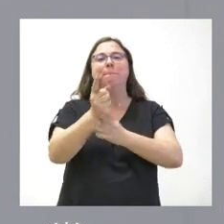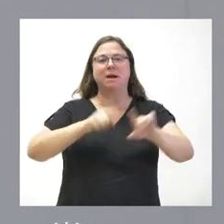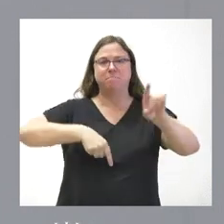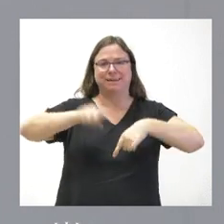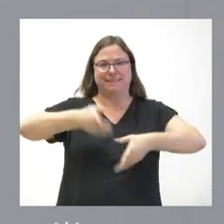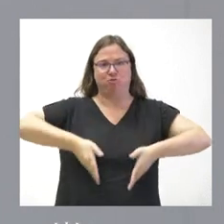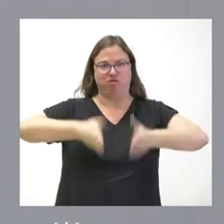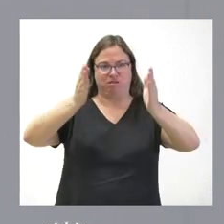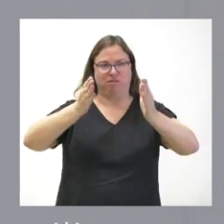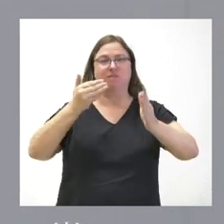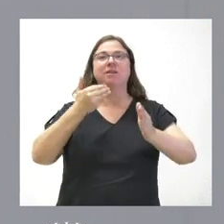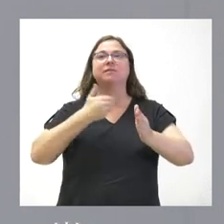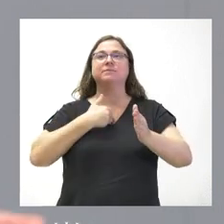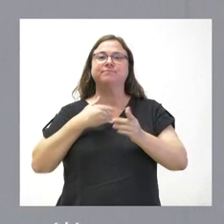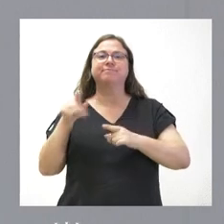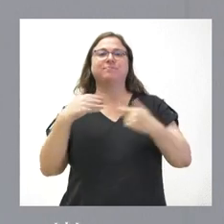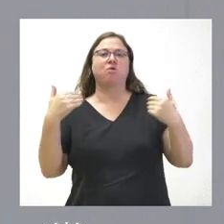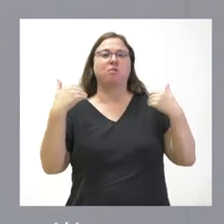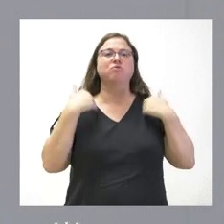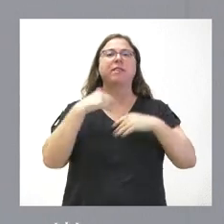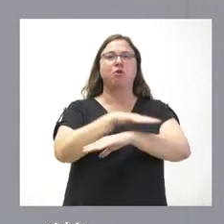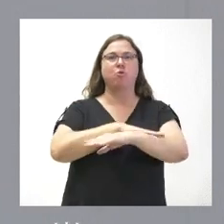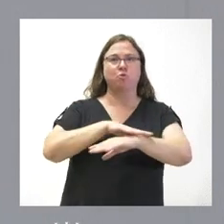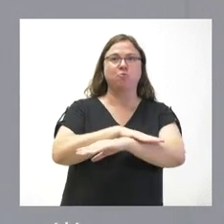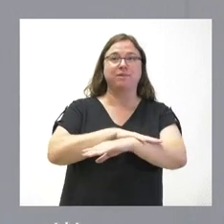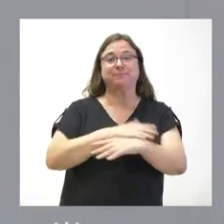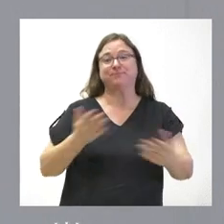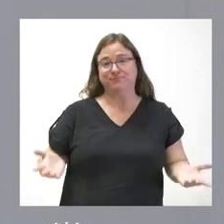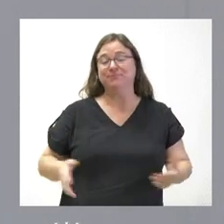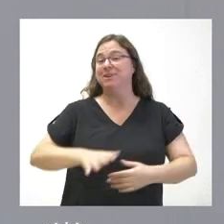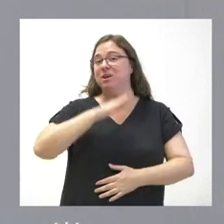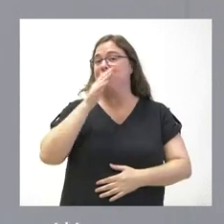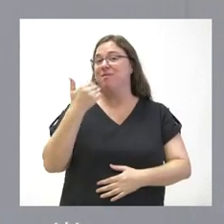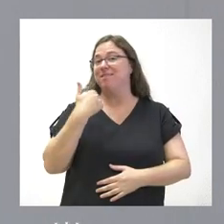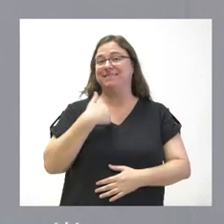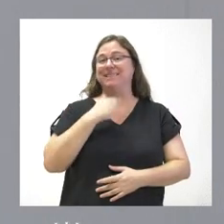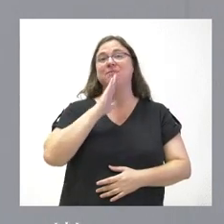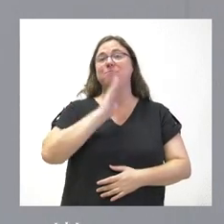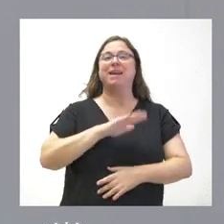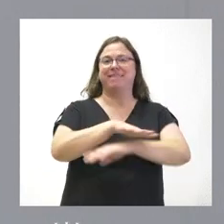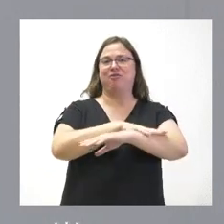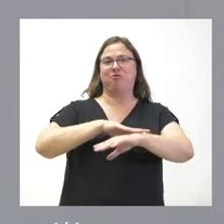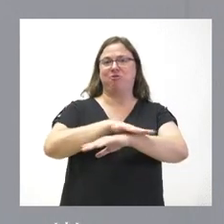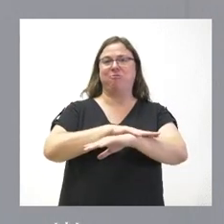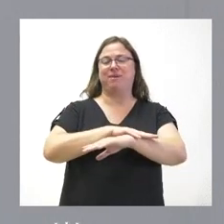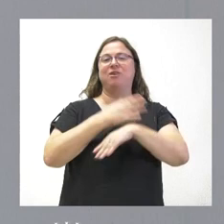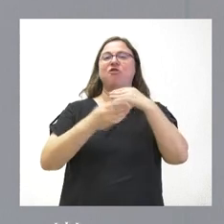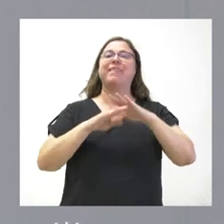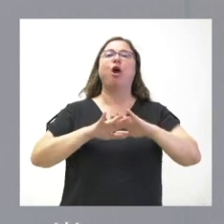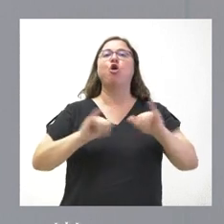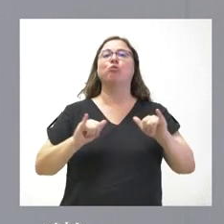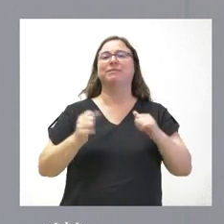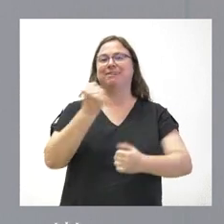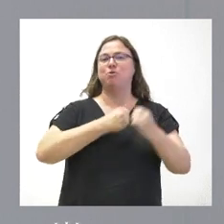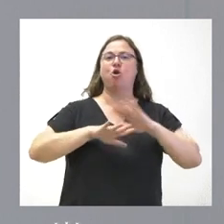son los tramos que defiende y que corresponden al gobierno claro es que ya simplemente el planteamiento que parece que hace el gobierno de compensar económicamente